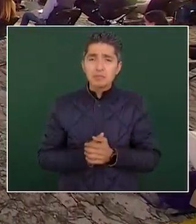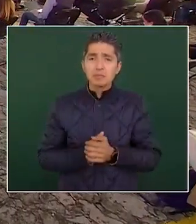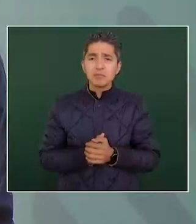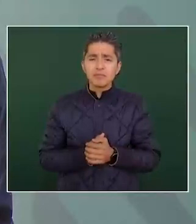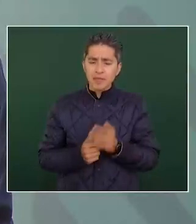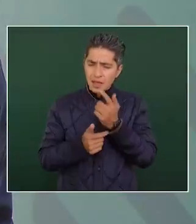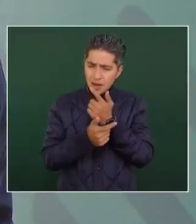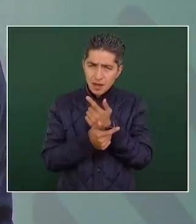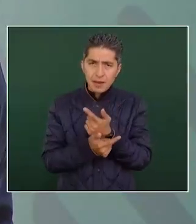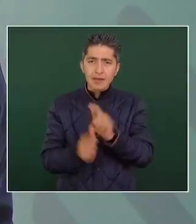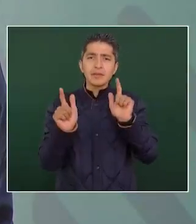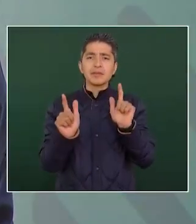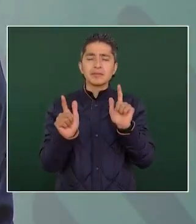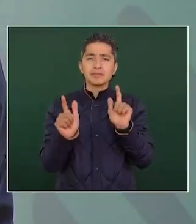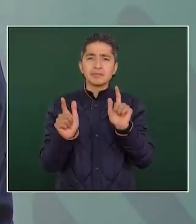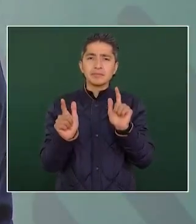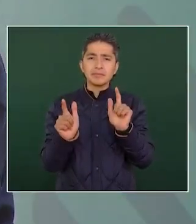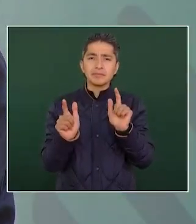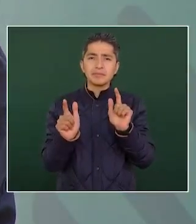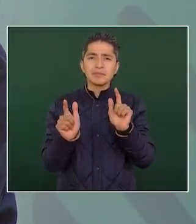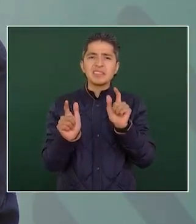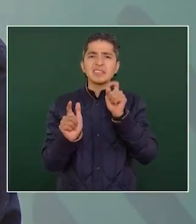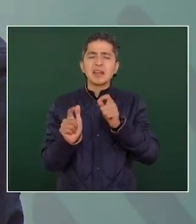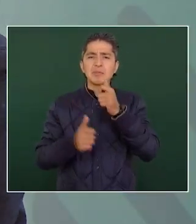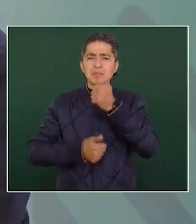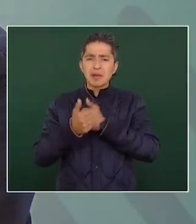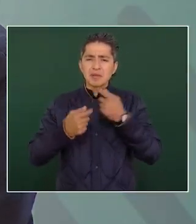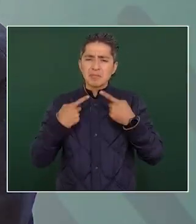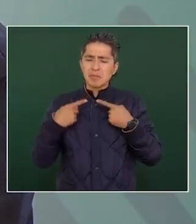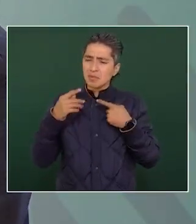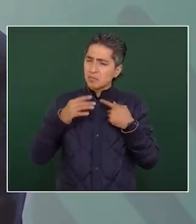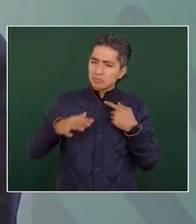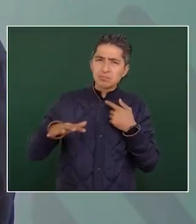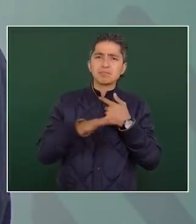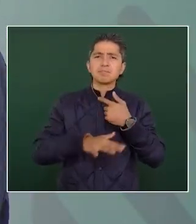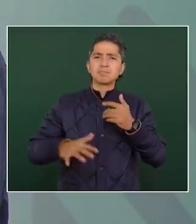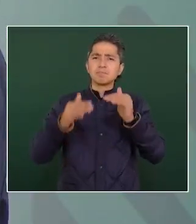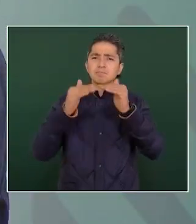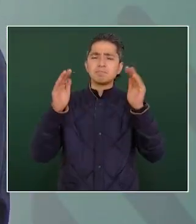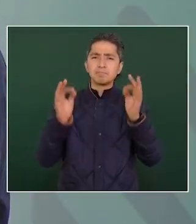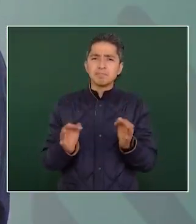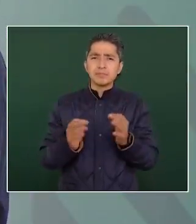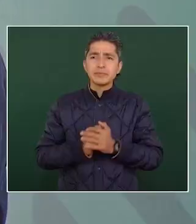con libertad y democracia, pero